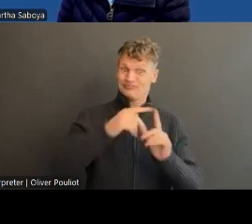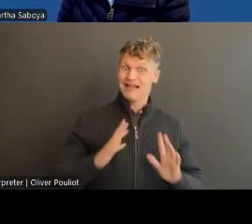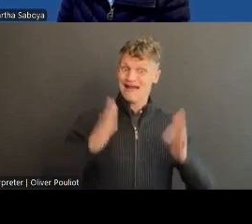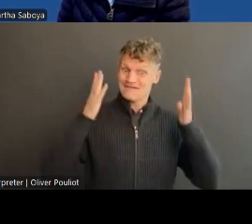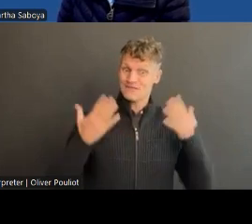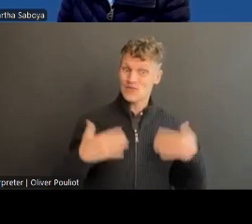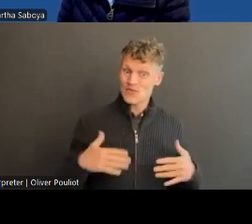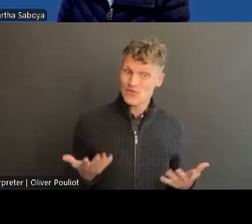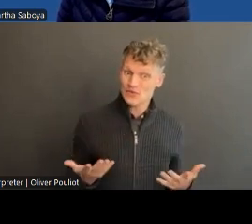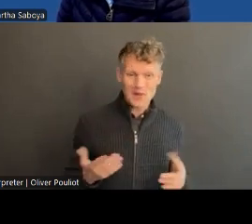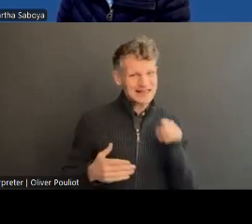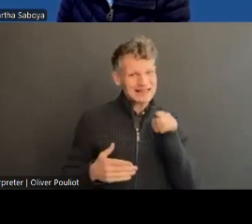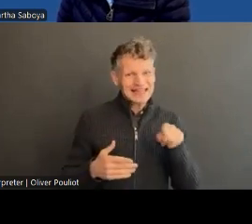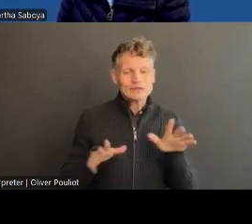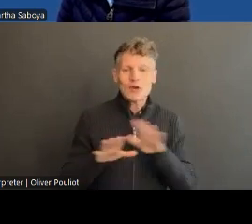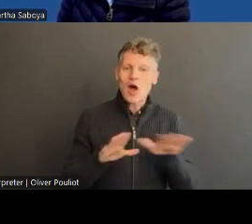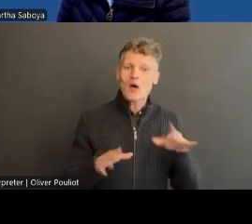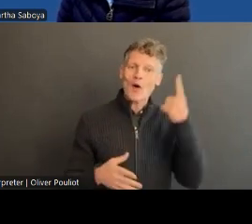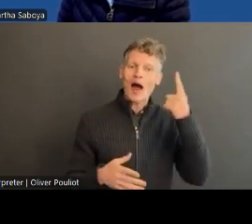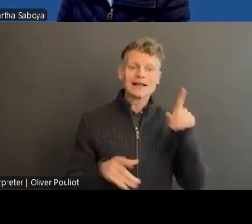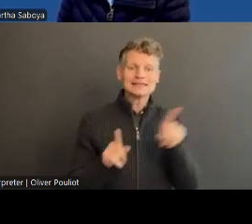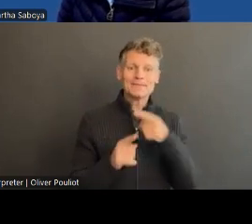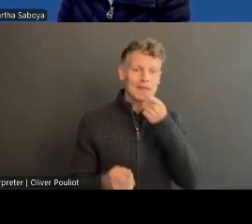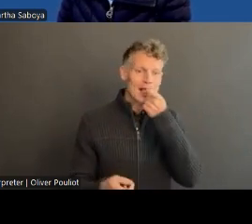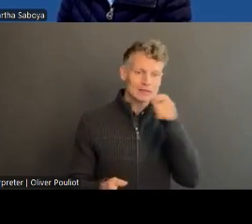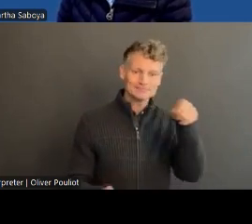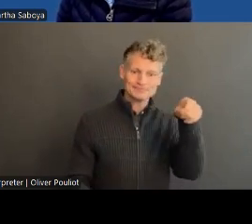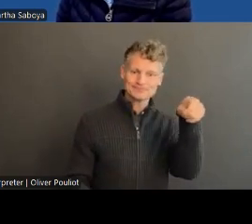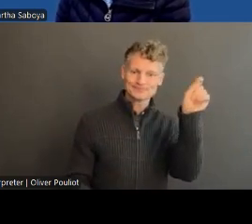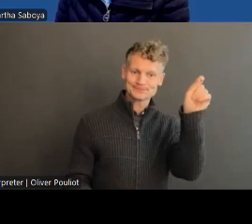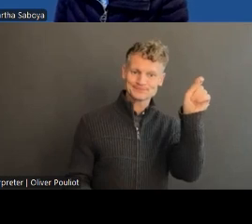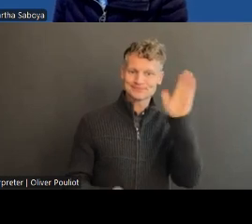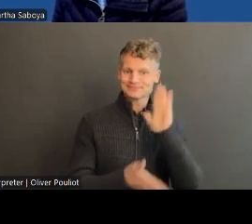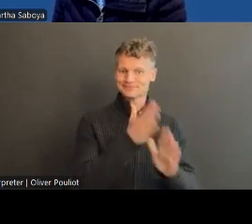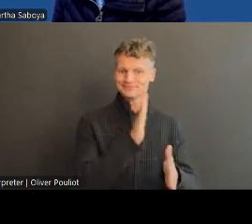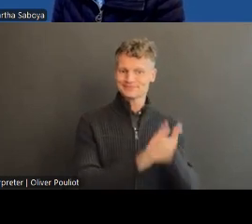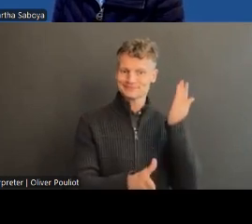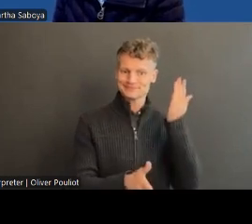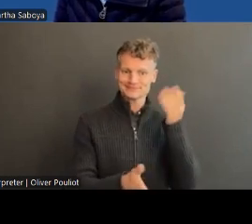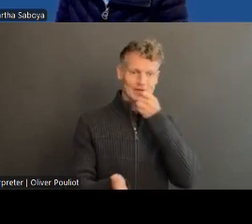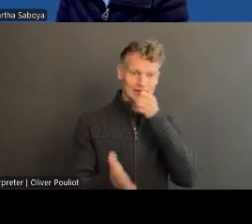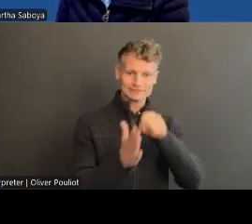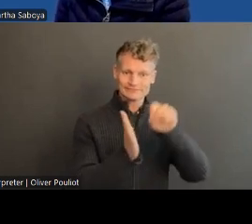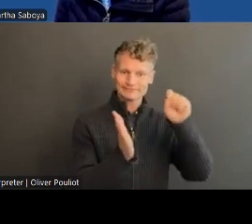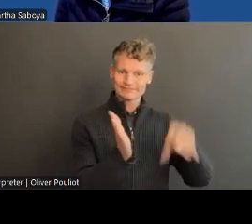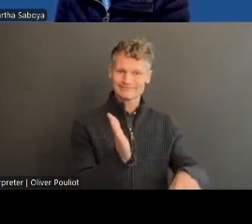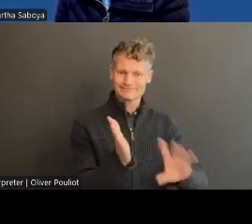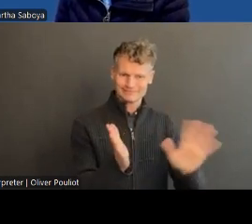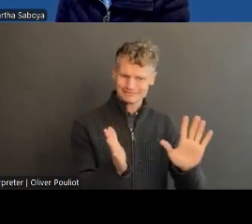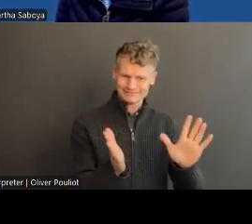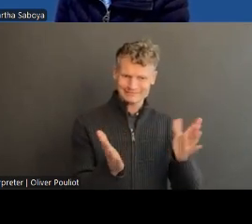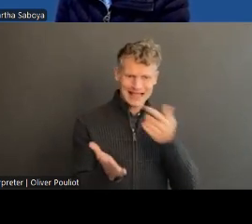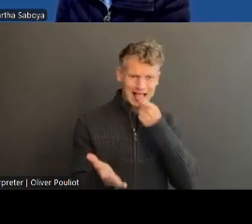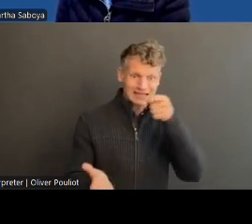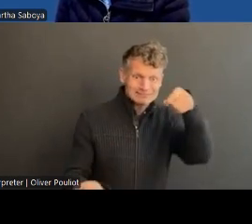están relacionados a estos contextos económicos que son la baja